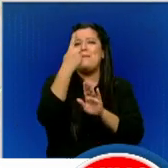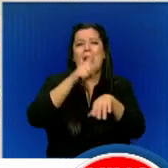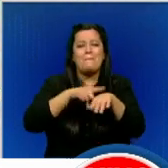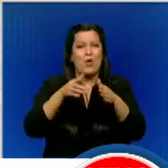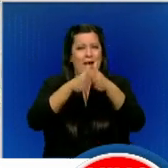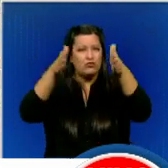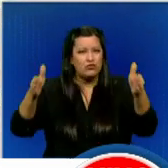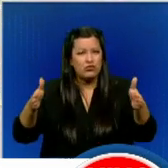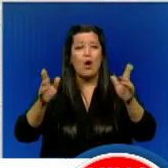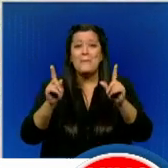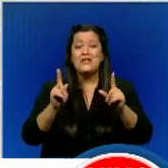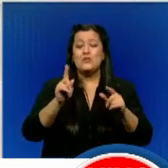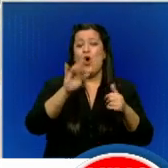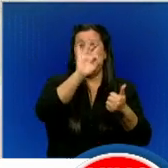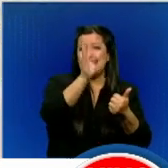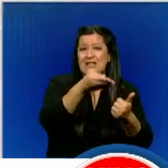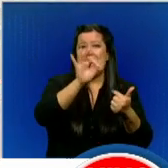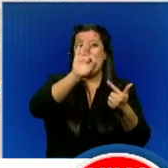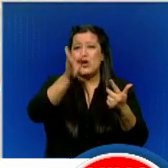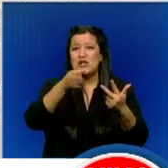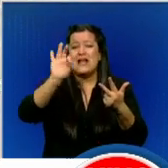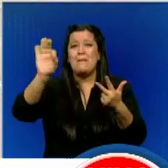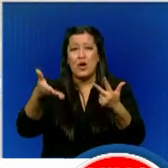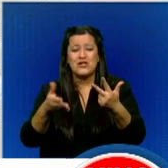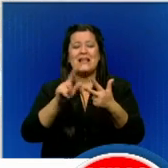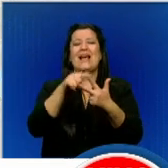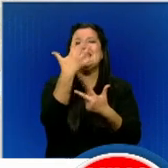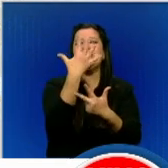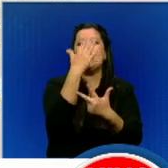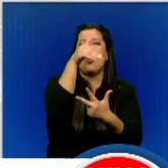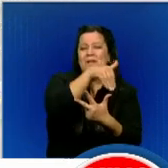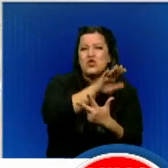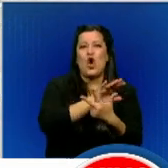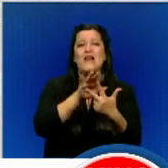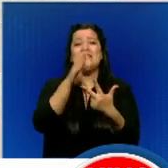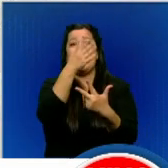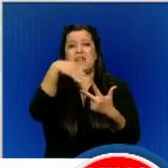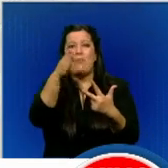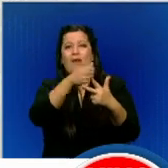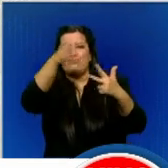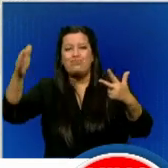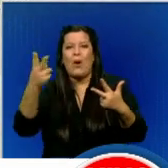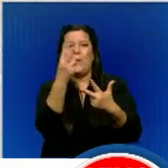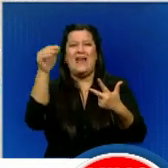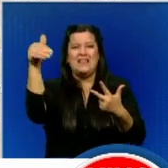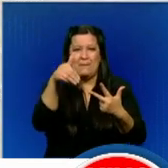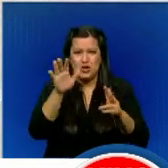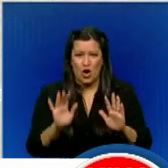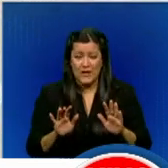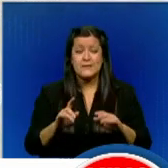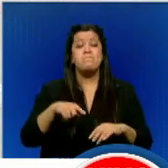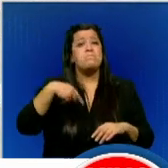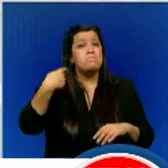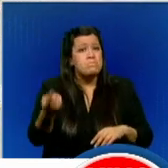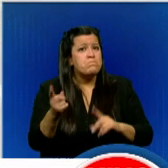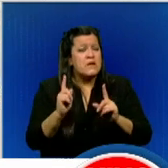que esos tramos cortarán en 5 millones y en 20 millones y luego siguiendo